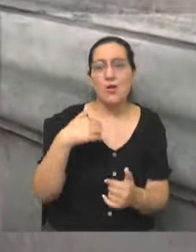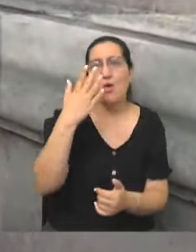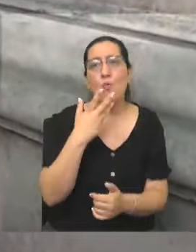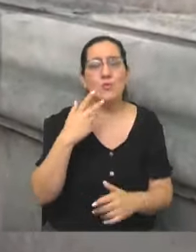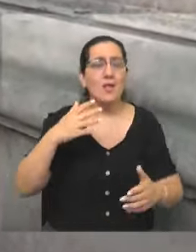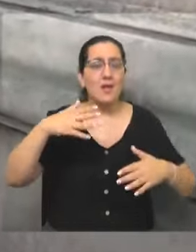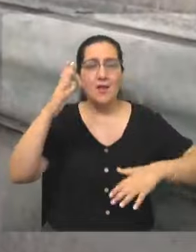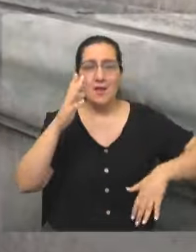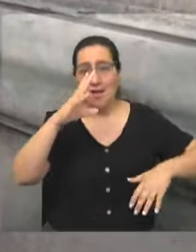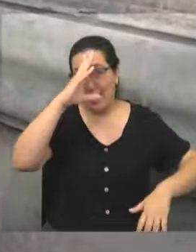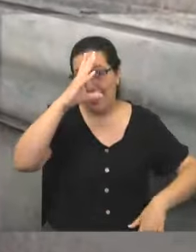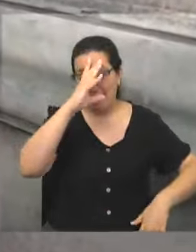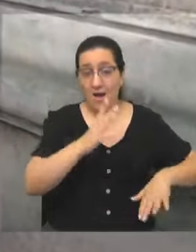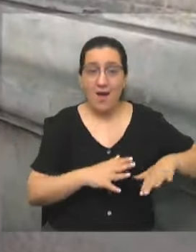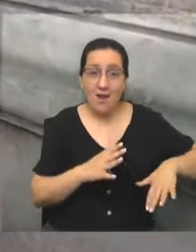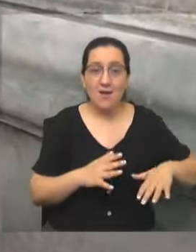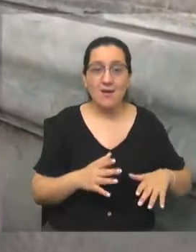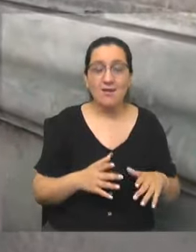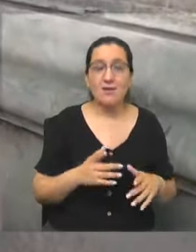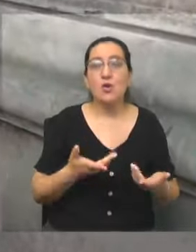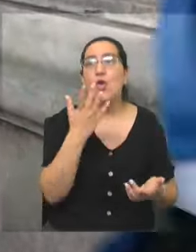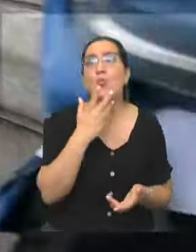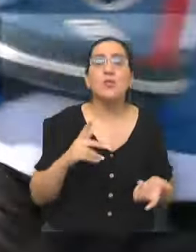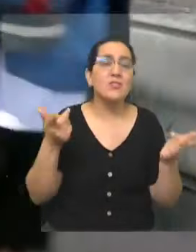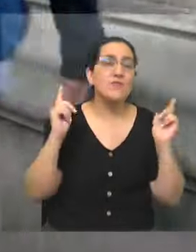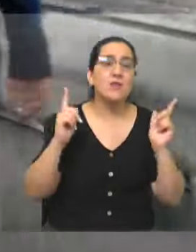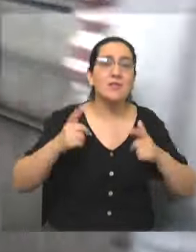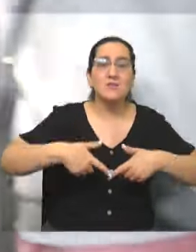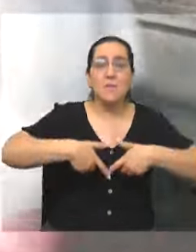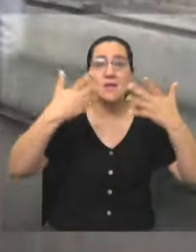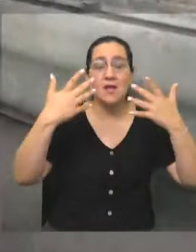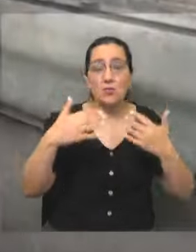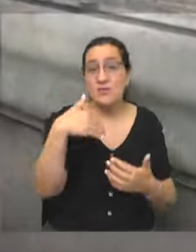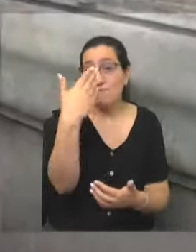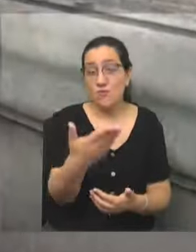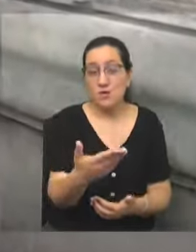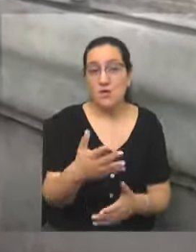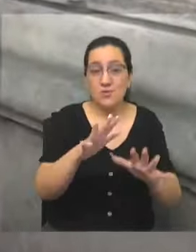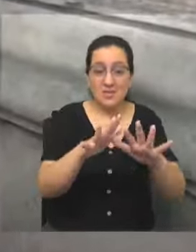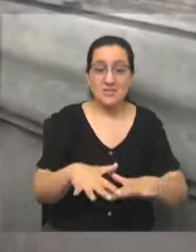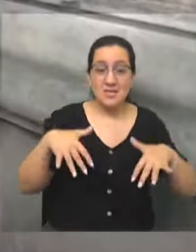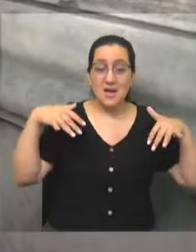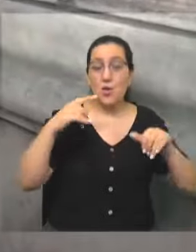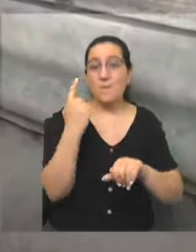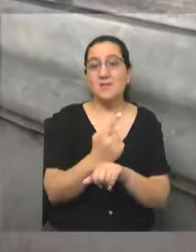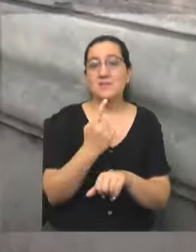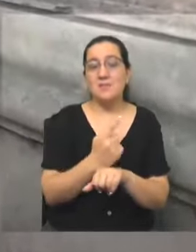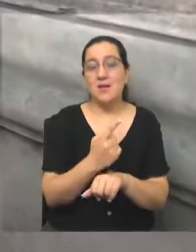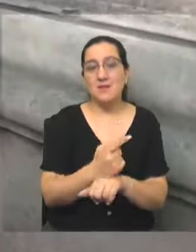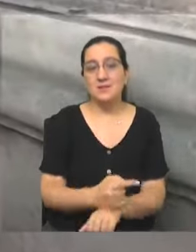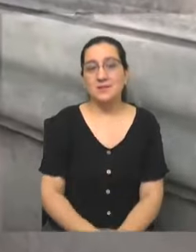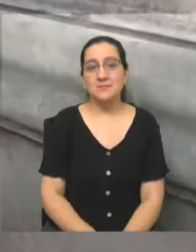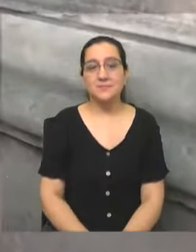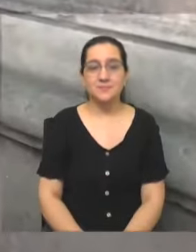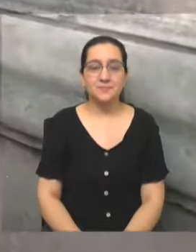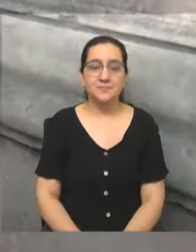nos gusta Cayó la Cabra y por supuesto nos gusta disfrutar de los espectáculos al aire libre en uno de los escenarios principales a cielo abierto de la República